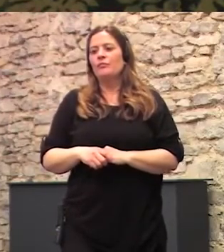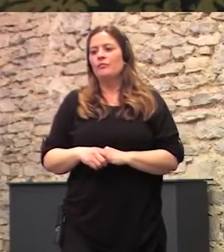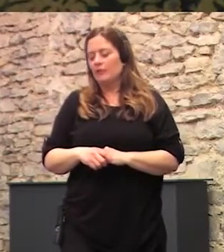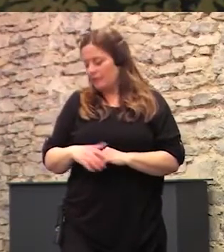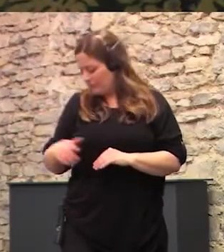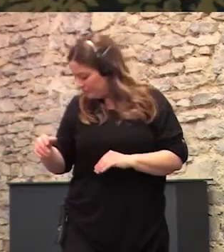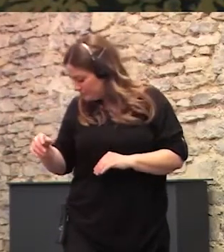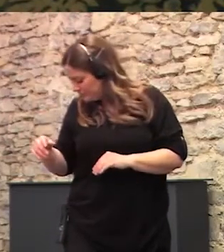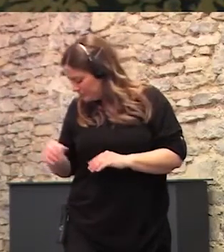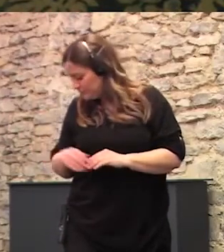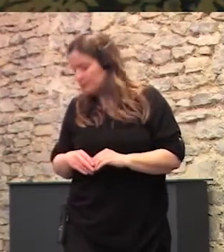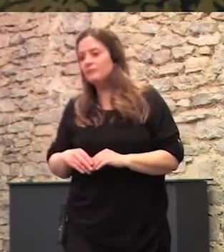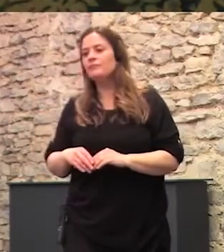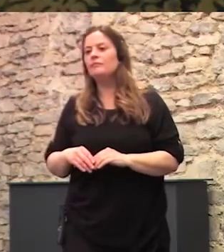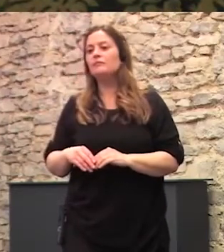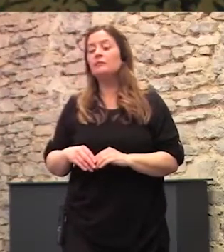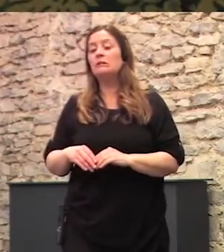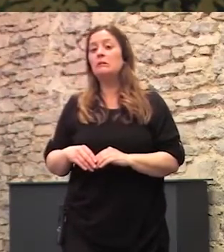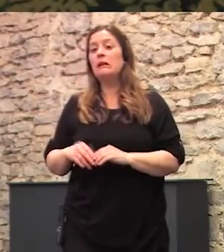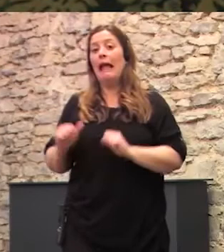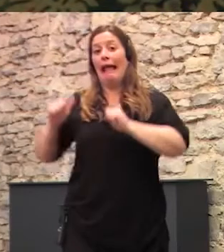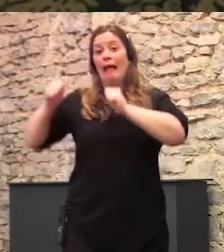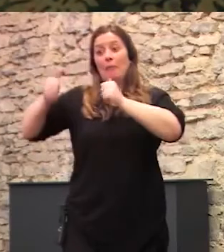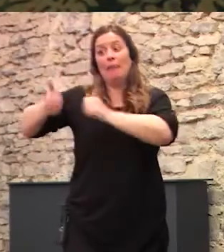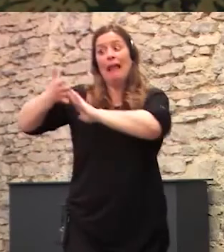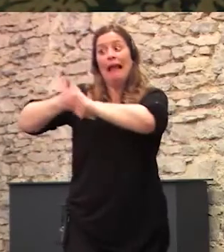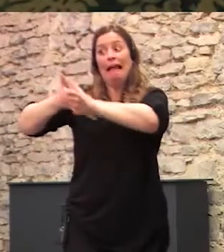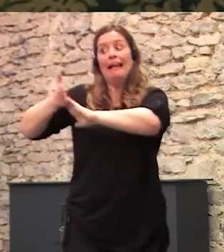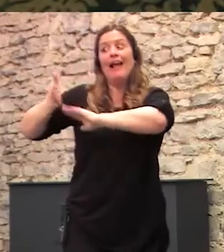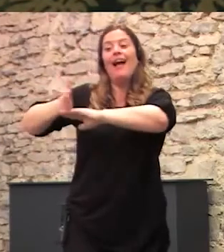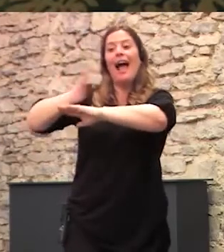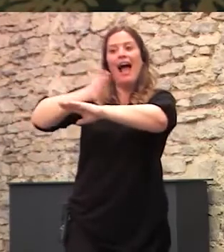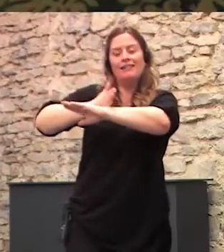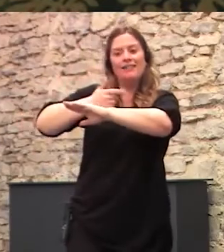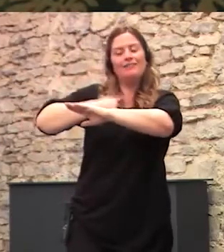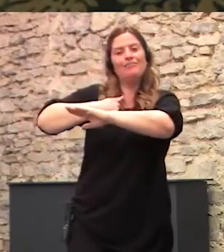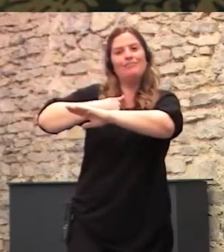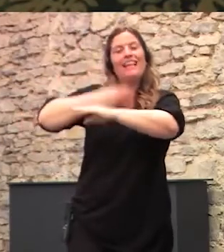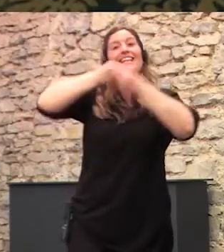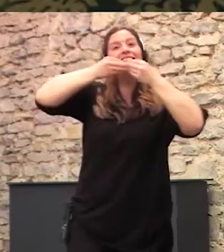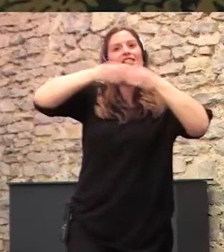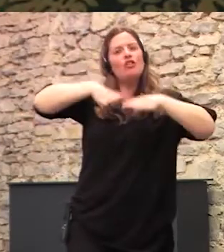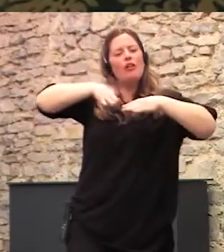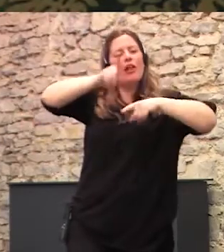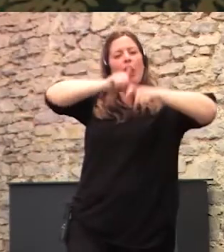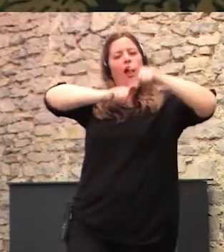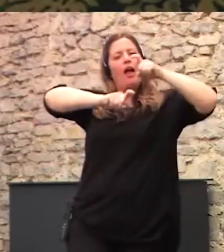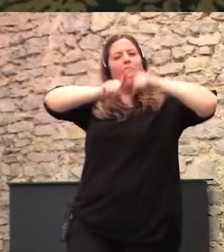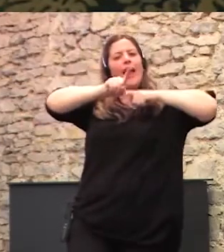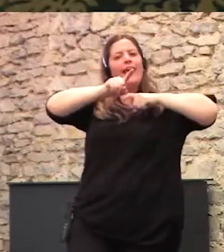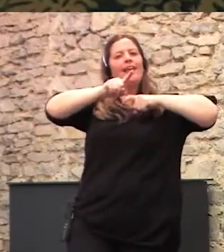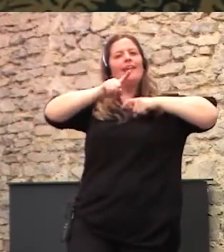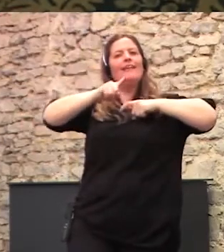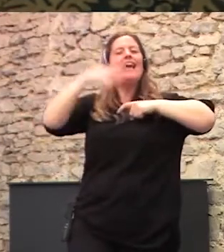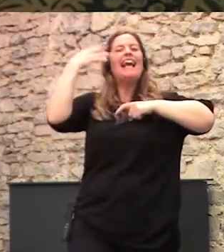Antes de empezar con esto, me gustaría volver a la historia y viajar 14 siglos antes.